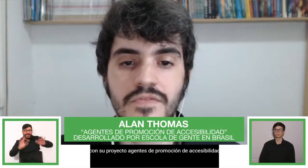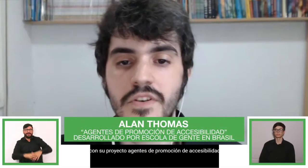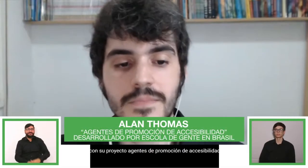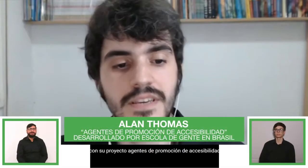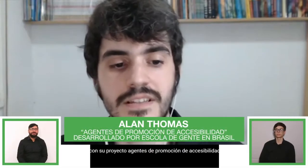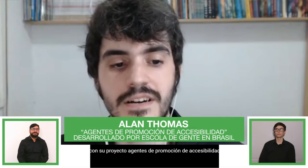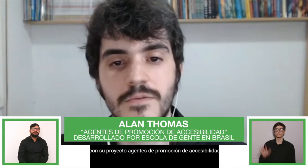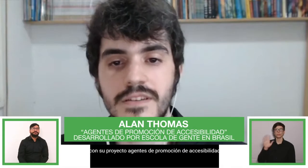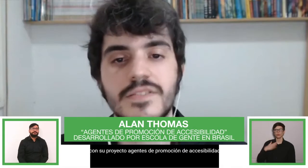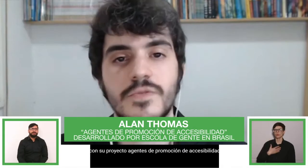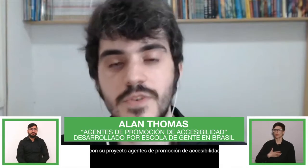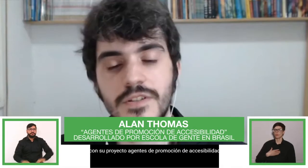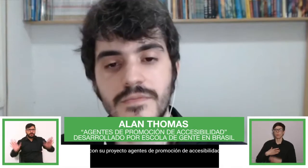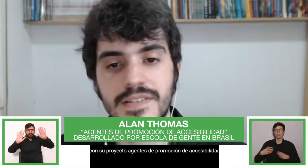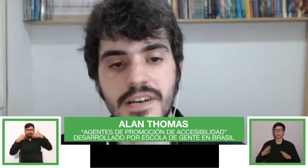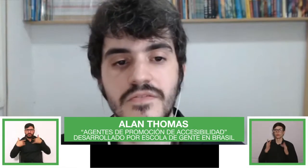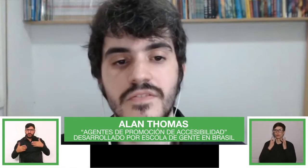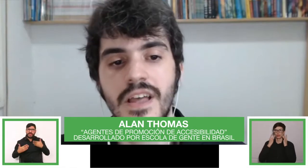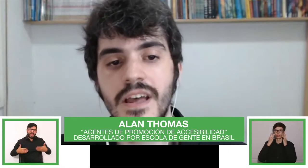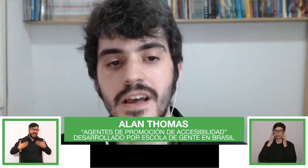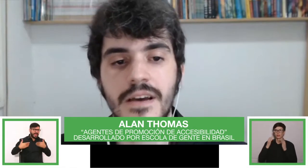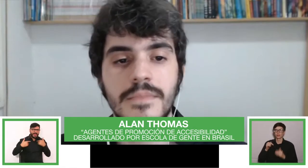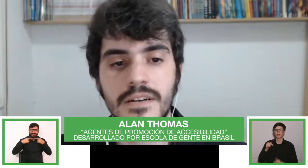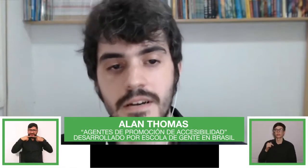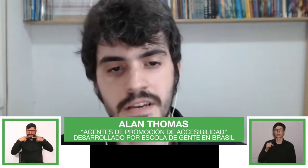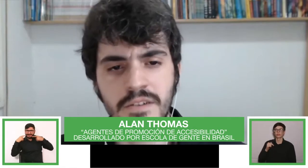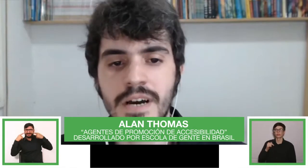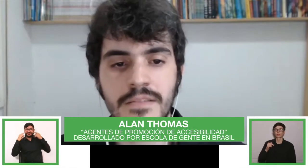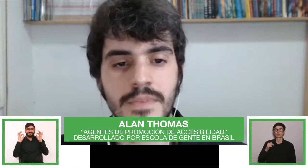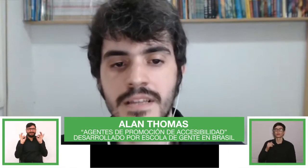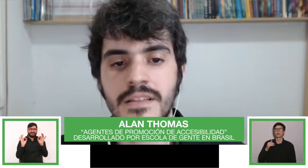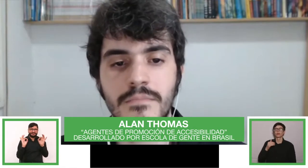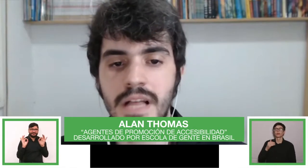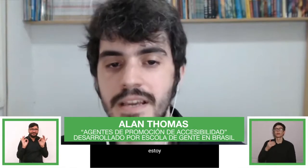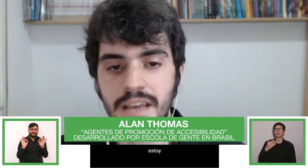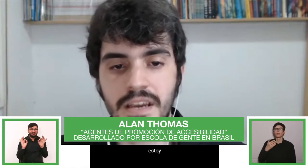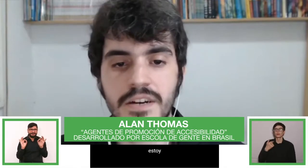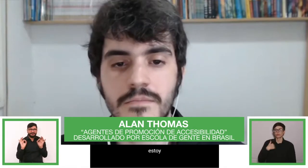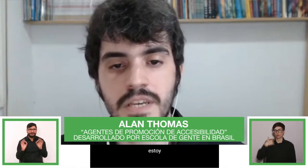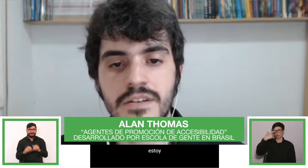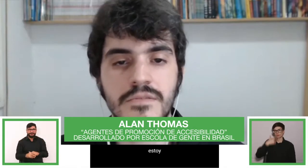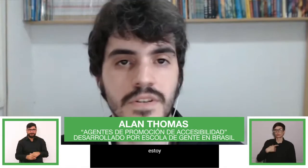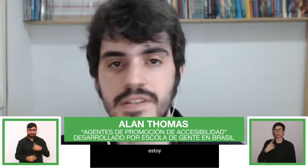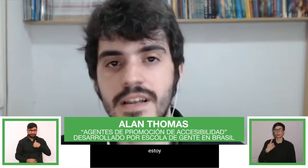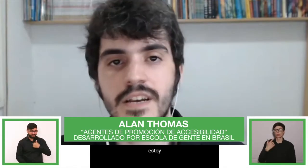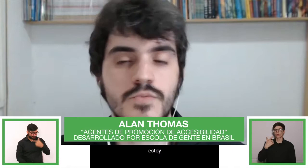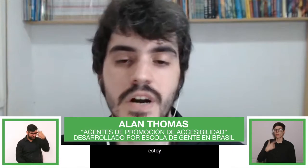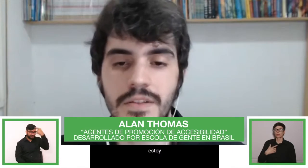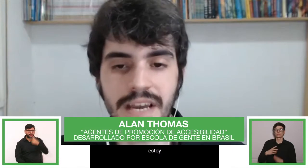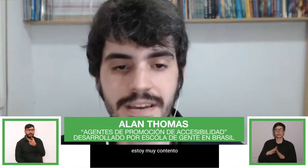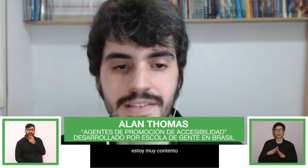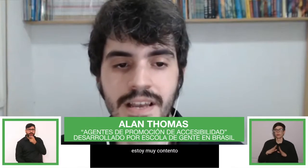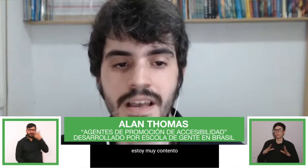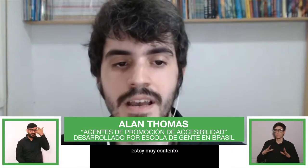Estoy muy contento. Y antes de hablar de ti, soy un hombre